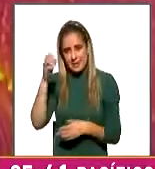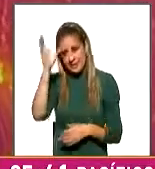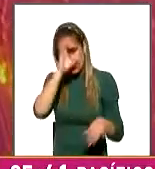te agradecemos mucho ahora como director del ISSSTE, antes en Birmex, siempre la colaboración para este espacio y mandarte un abrazo,